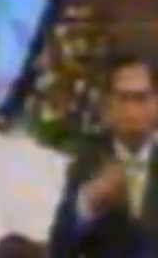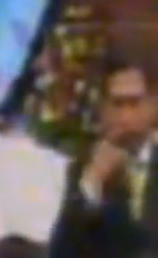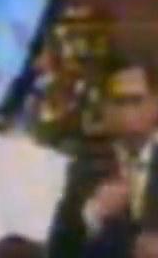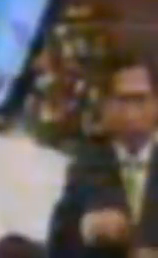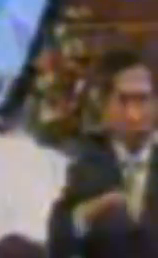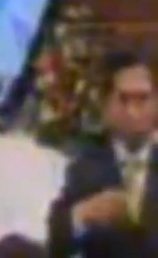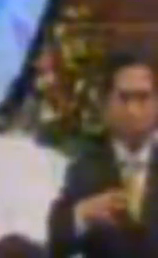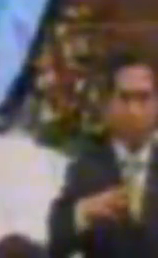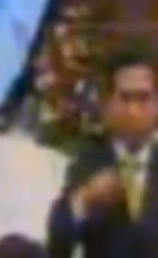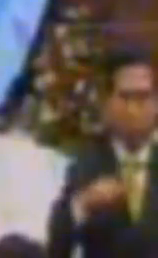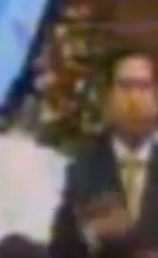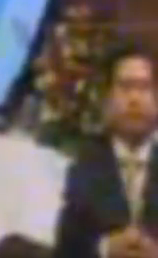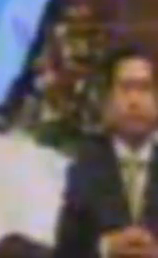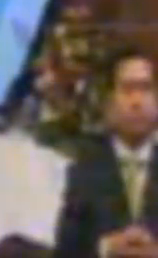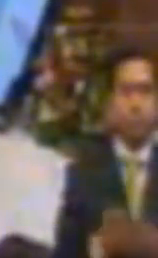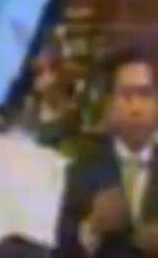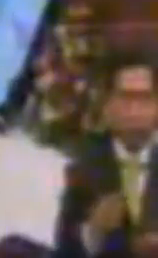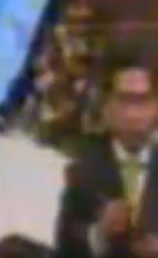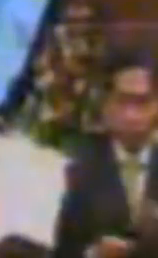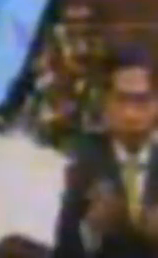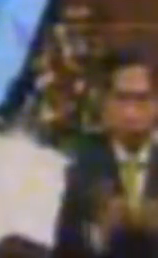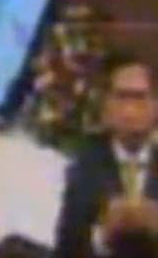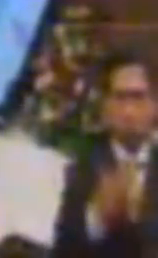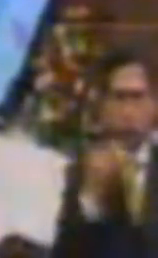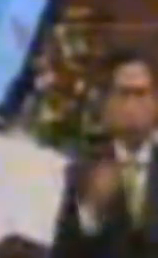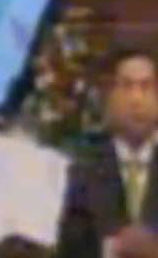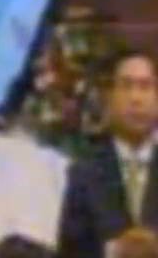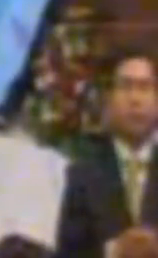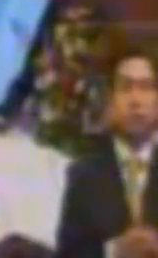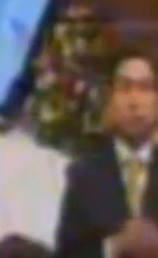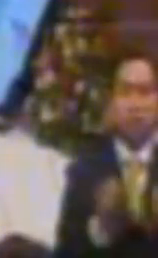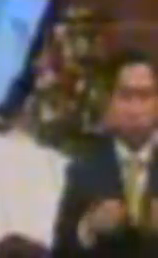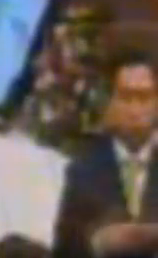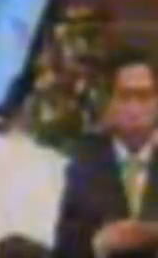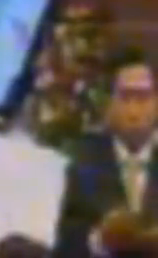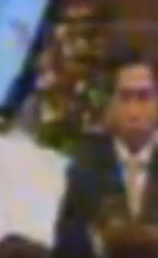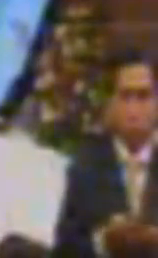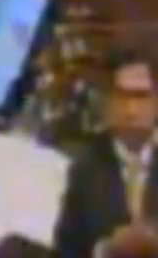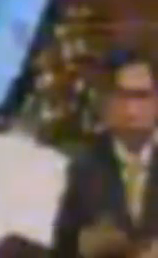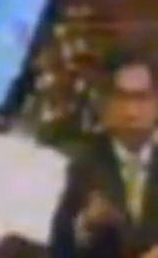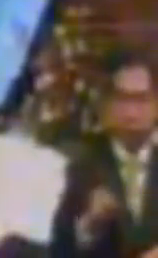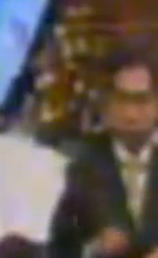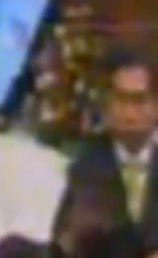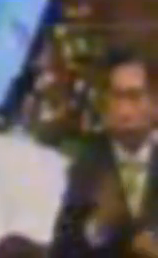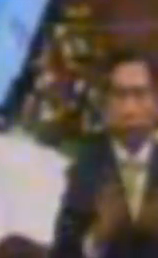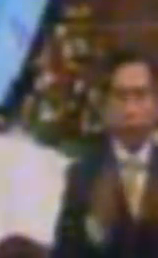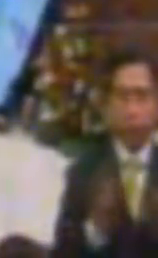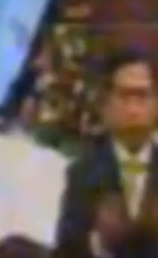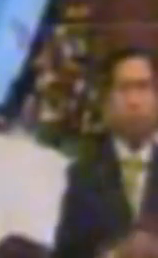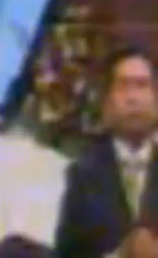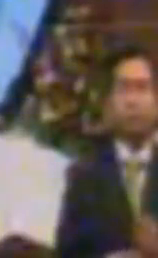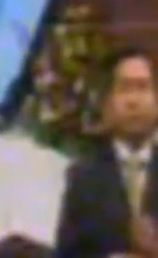gas. Queremos que se mejore la comercialización para que pueda bajar el costo a las familias, a los